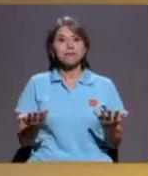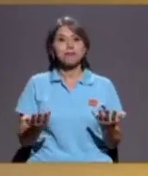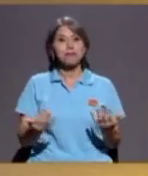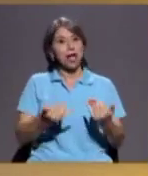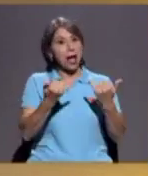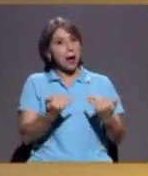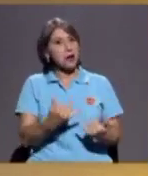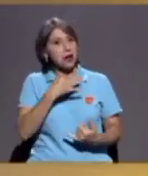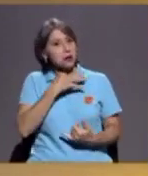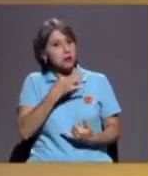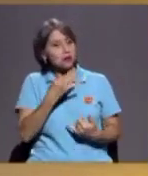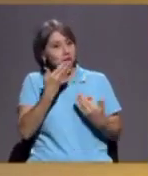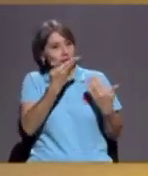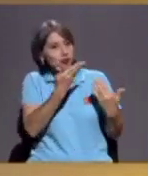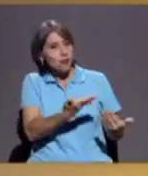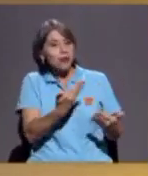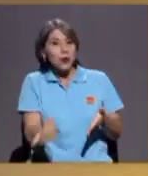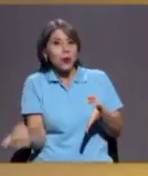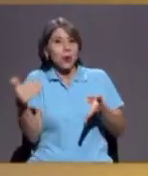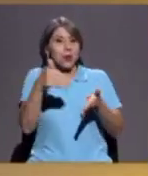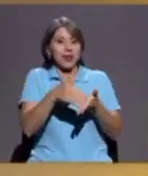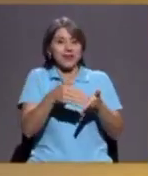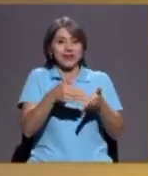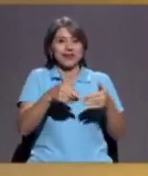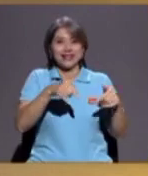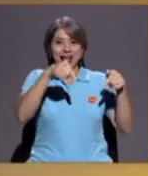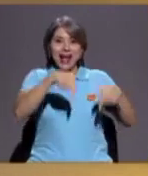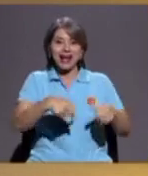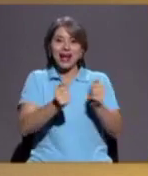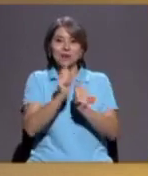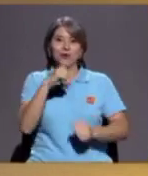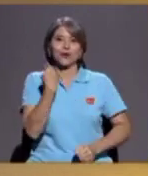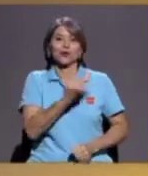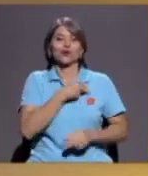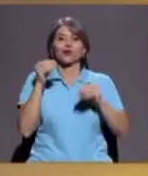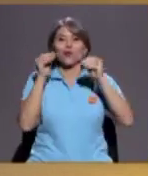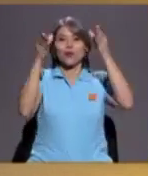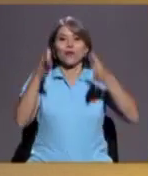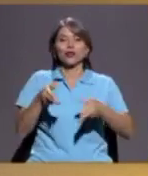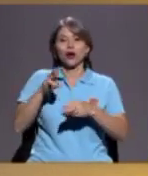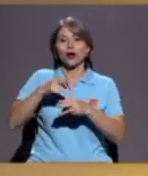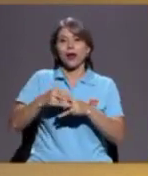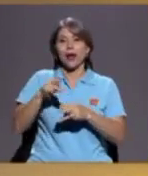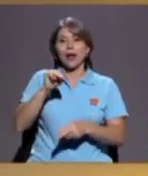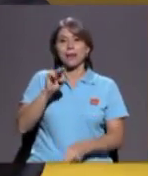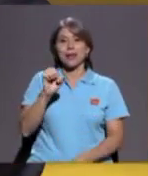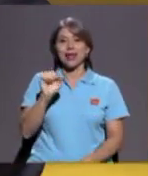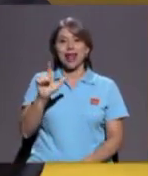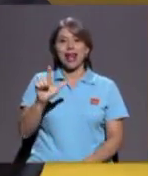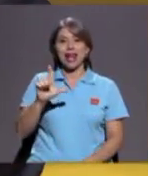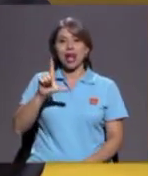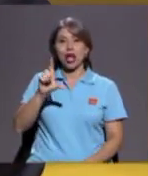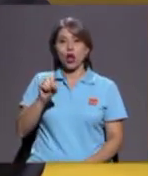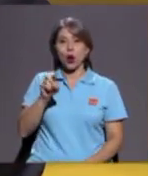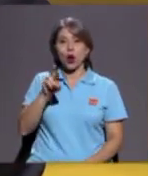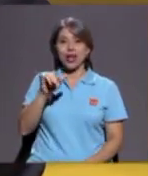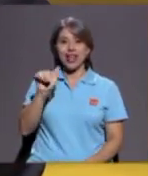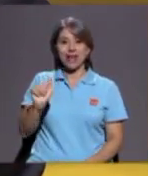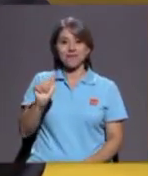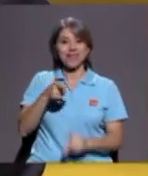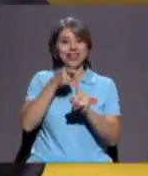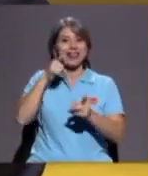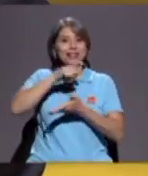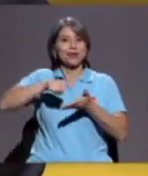Tenemos el gusto de volver a tener con nosotros al profesor Miguel Loría de la Escuela de Economía, con